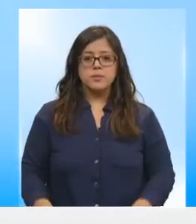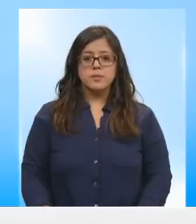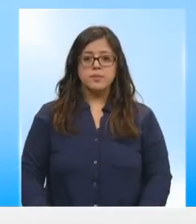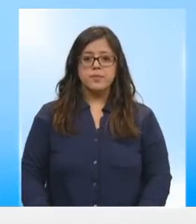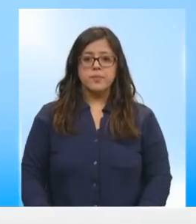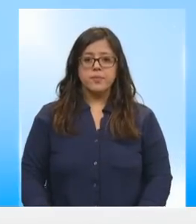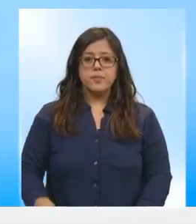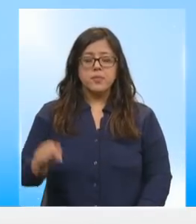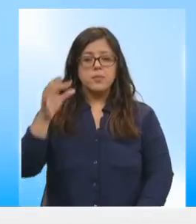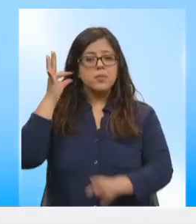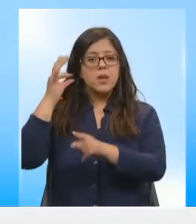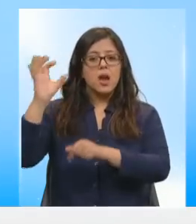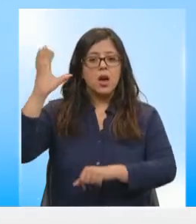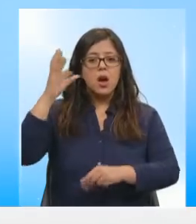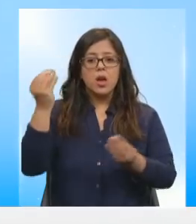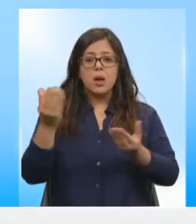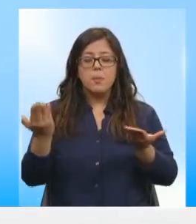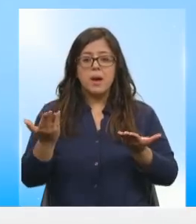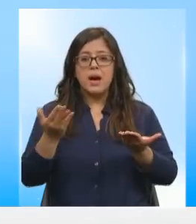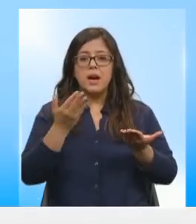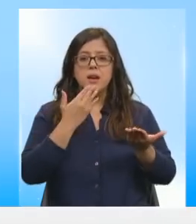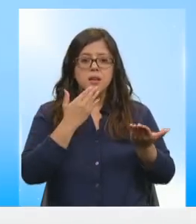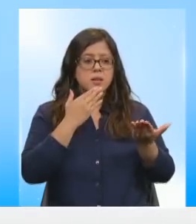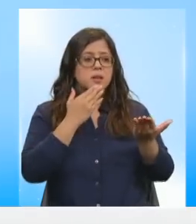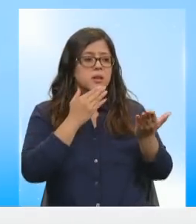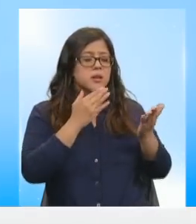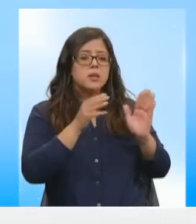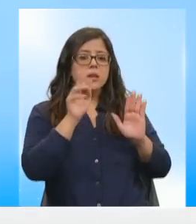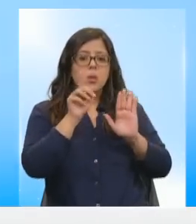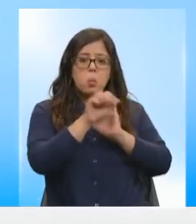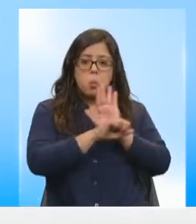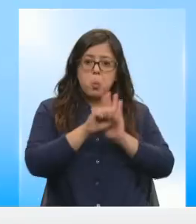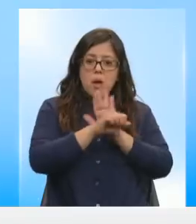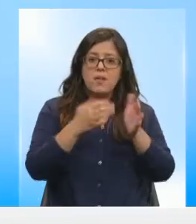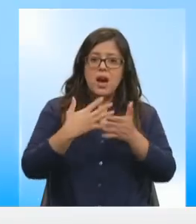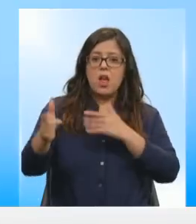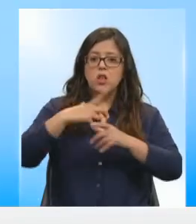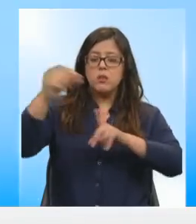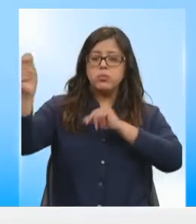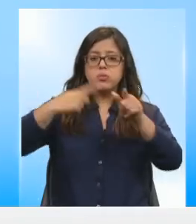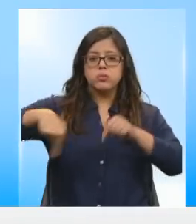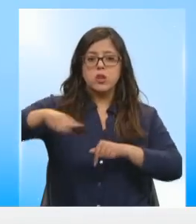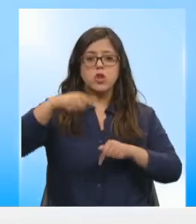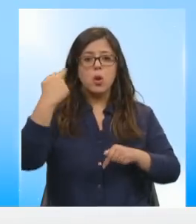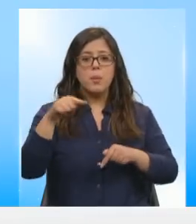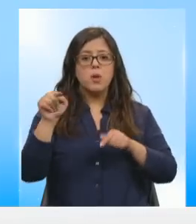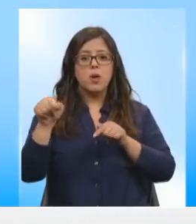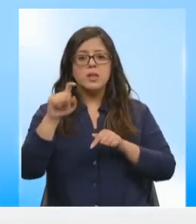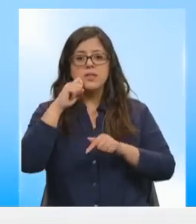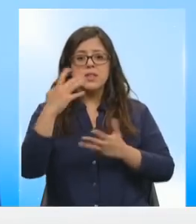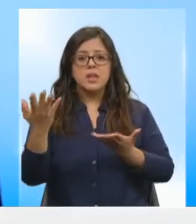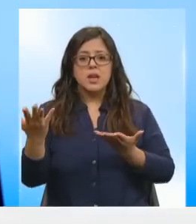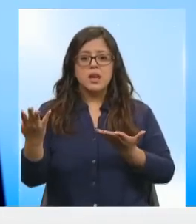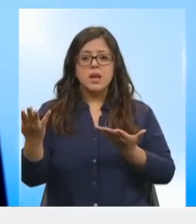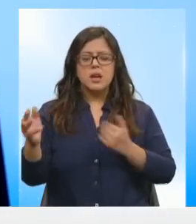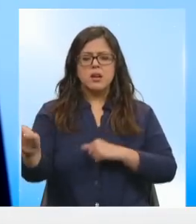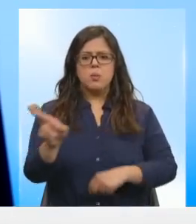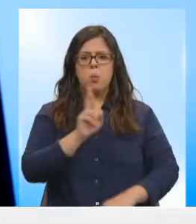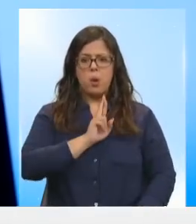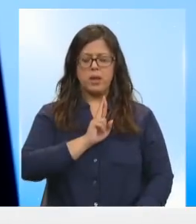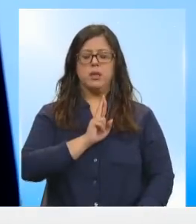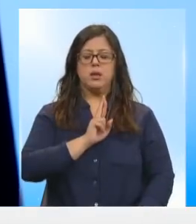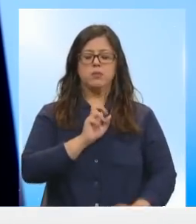No entendía qué pasaba, tenía registros del robo y hacia dónde arrancaron, pero asegura que recibió una insólita